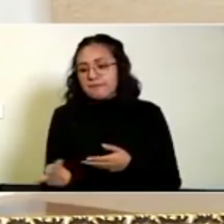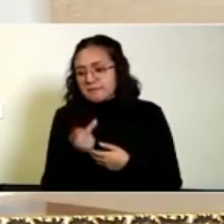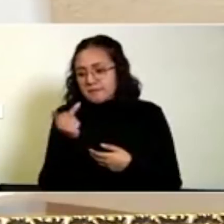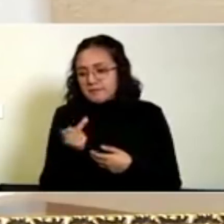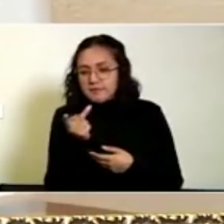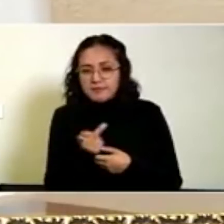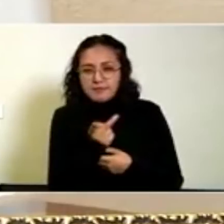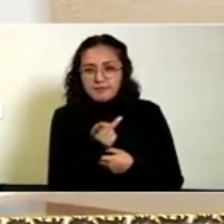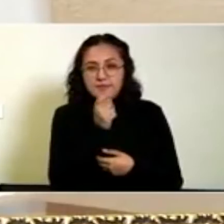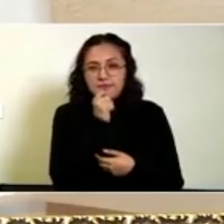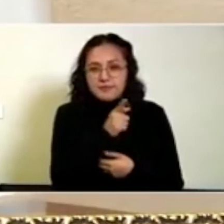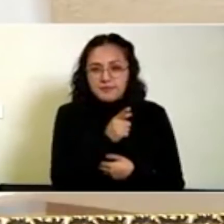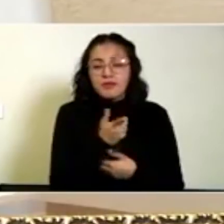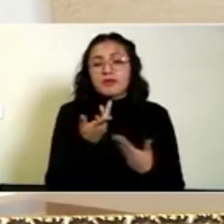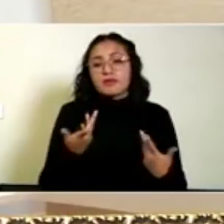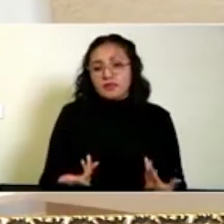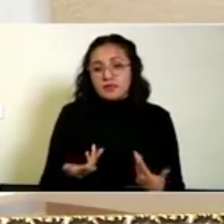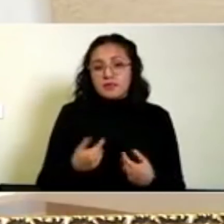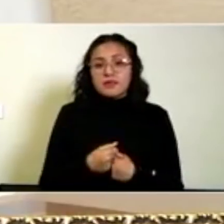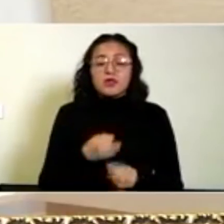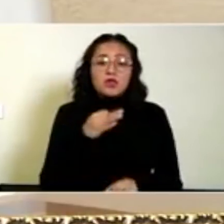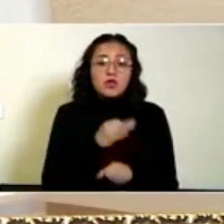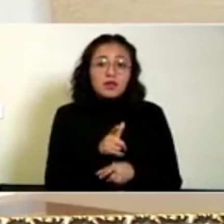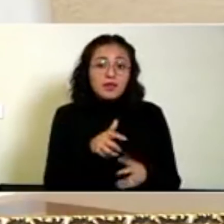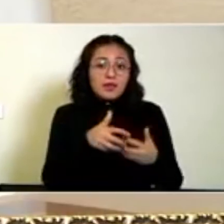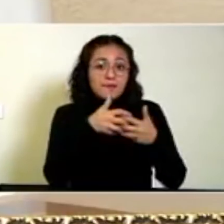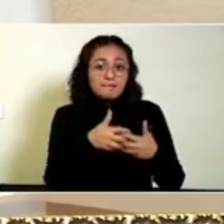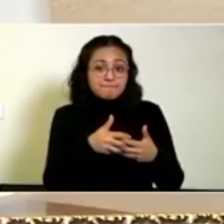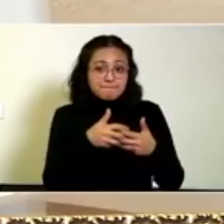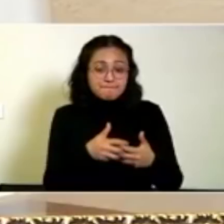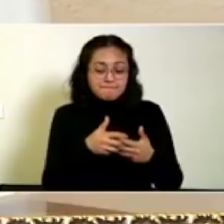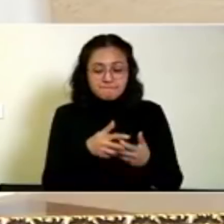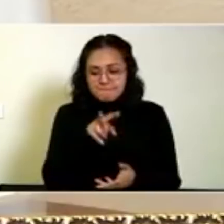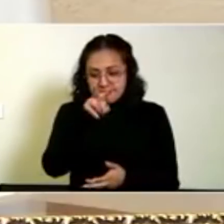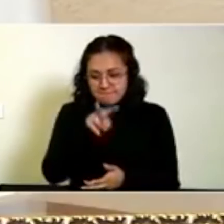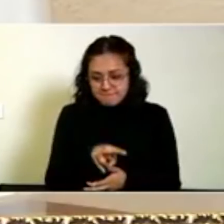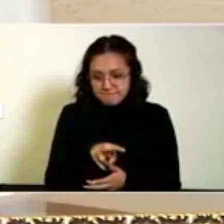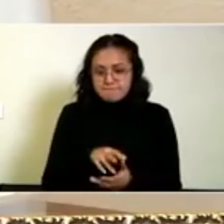encuesta por una empresa real